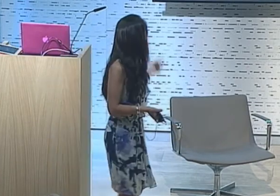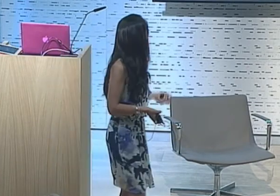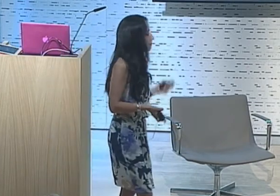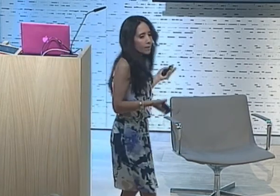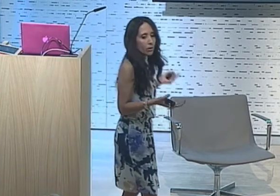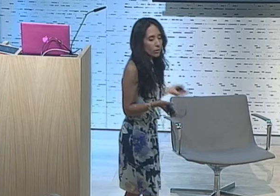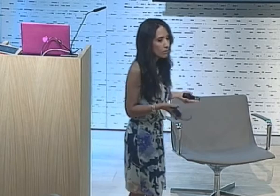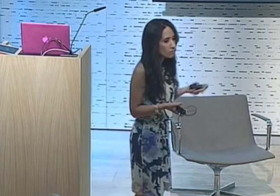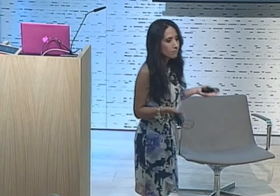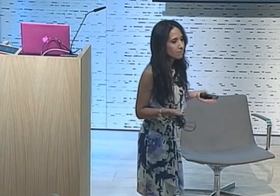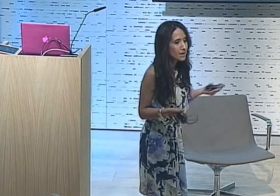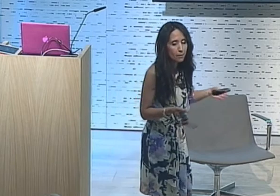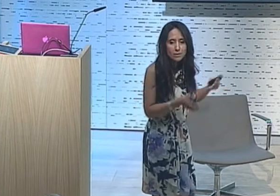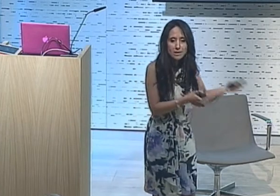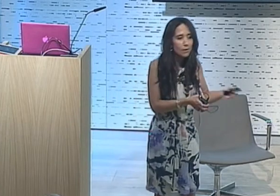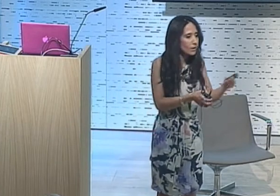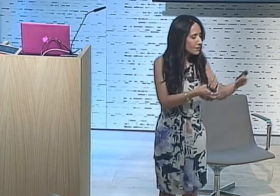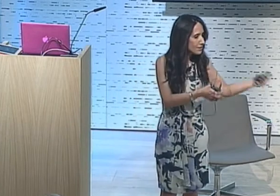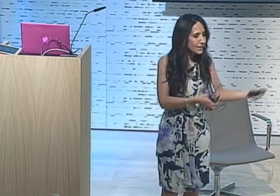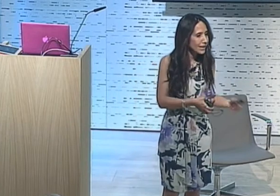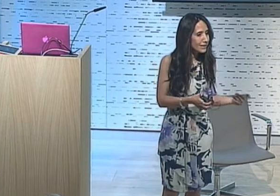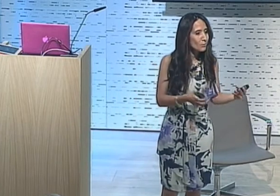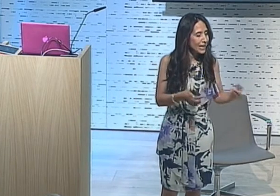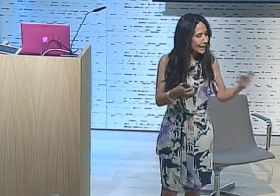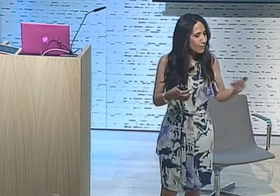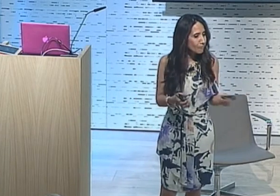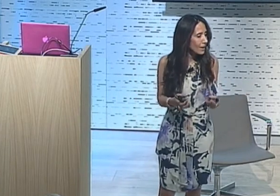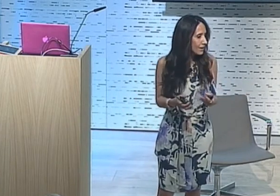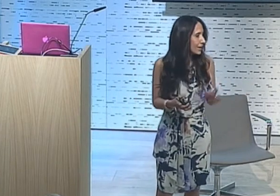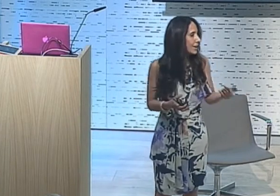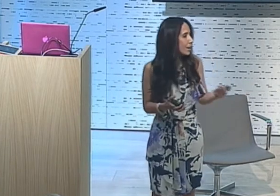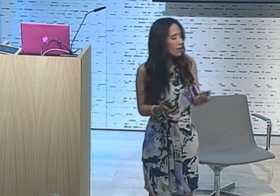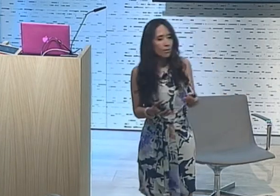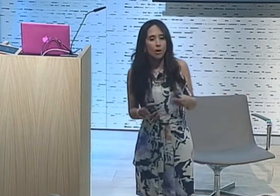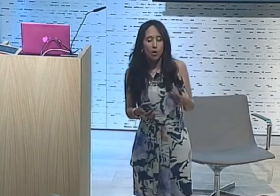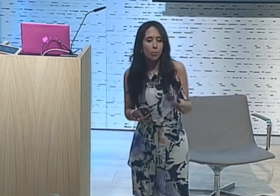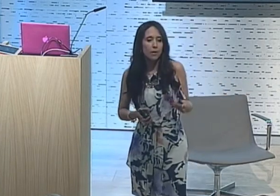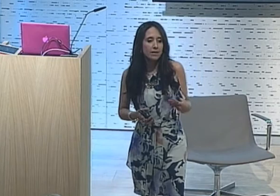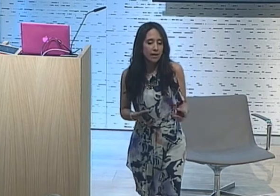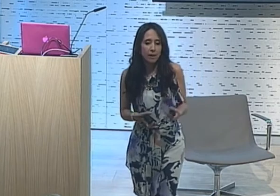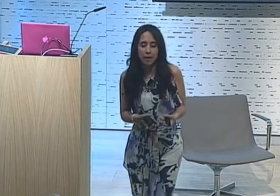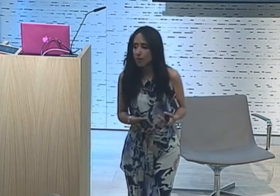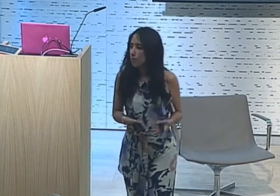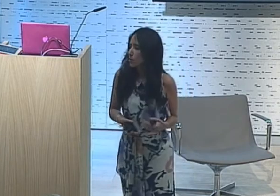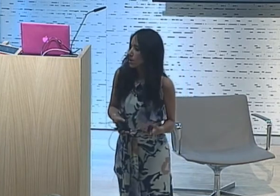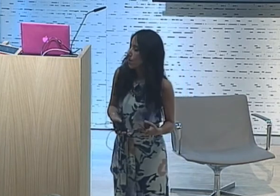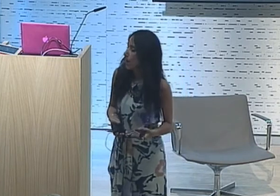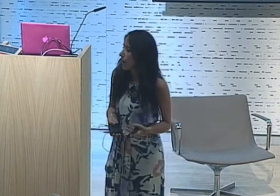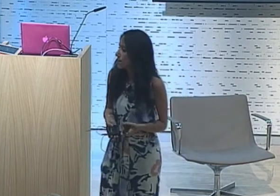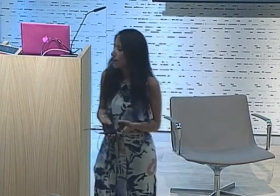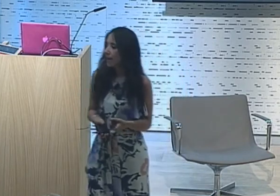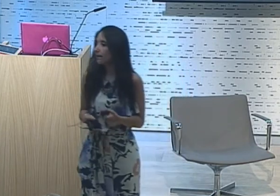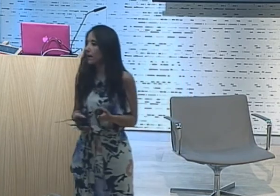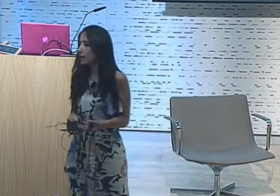la parte, creo que todos sabemos que es algo que se enseña en la escuela tal cual y que, bueno, hoy puede ser también